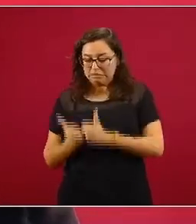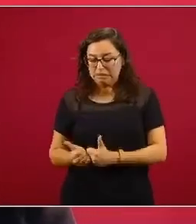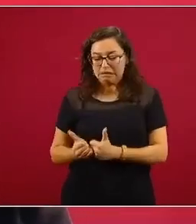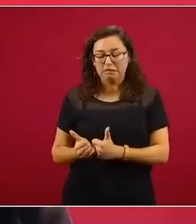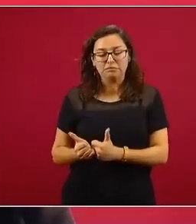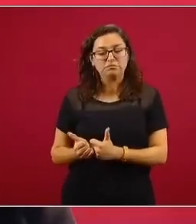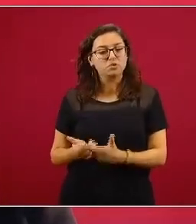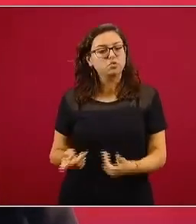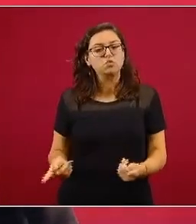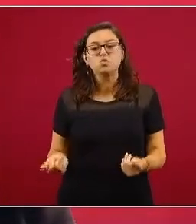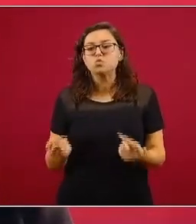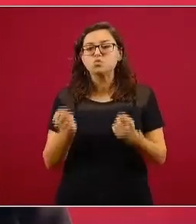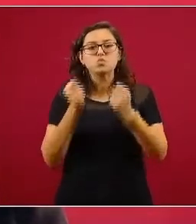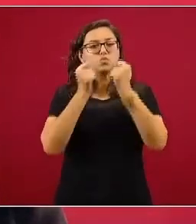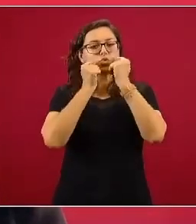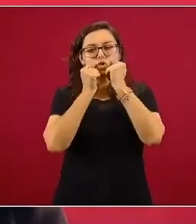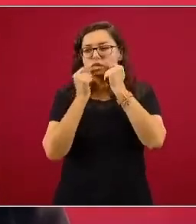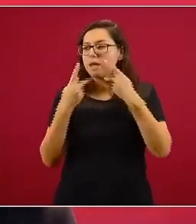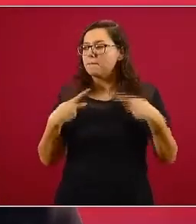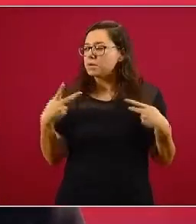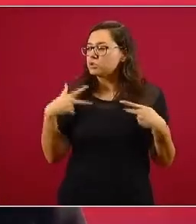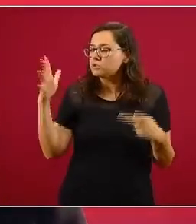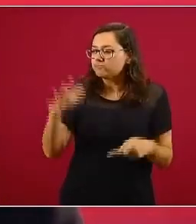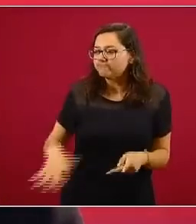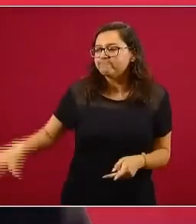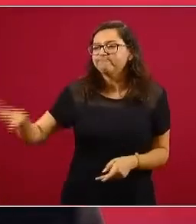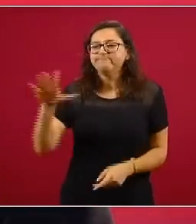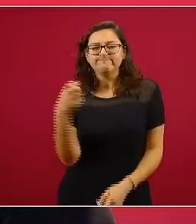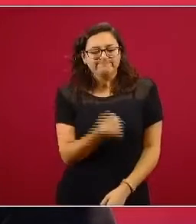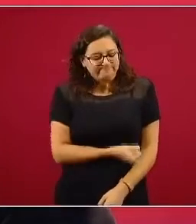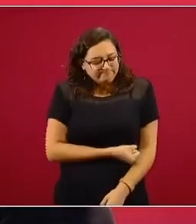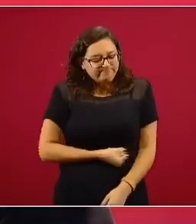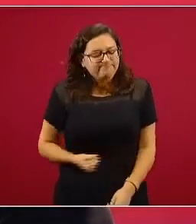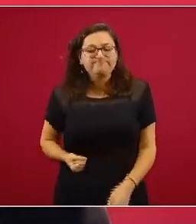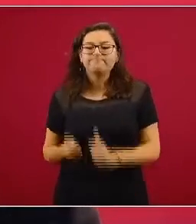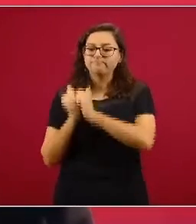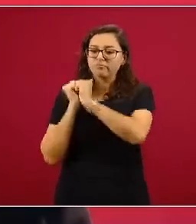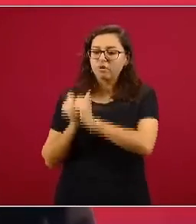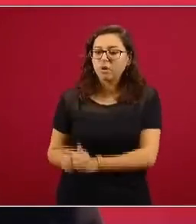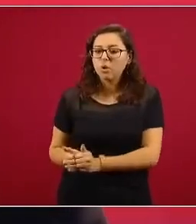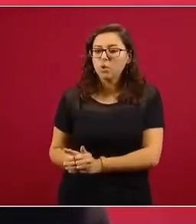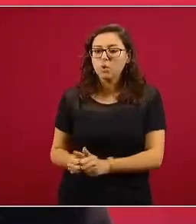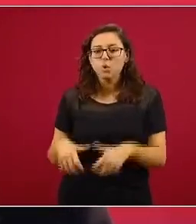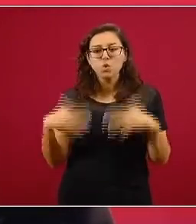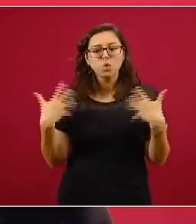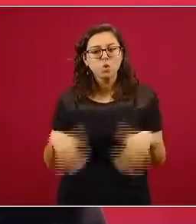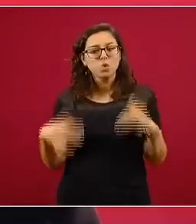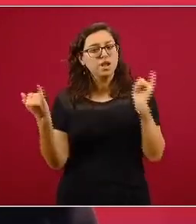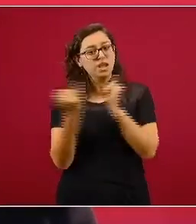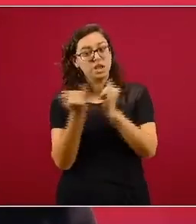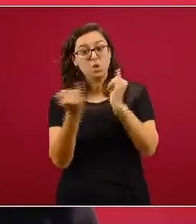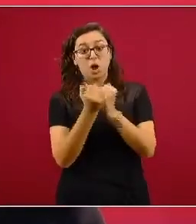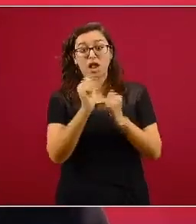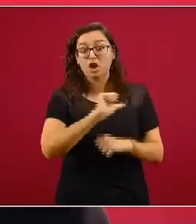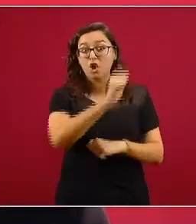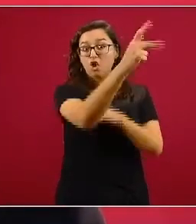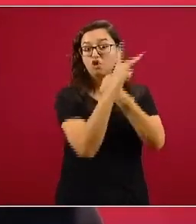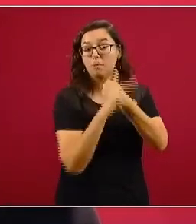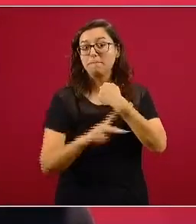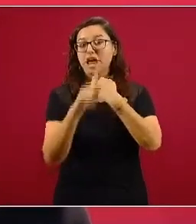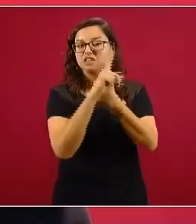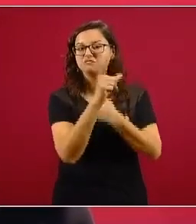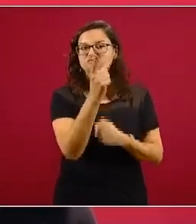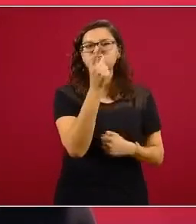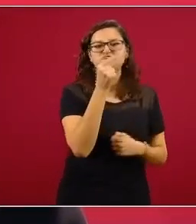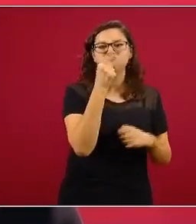fue semejante a la que se logró en otros países que ejercieron la coerción por parte de la autoridad, en algunos